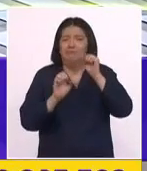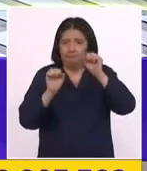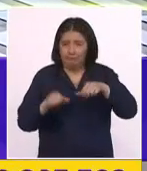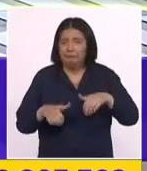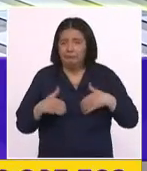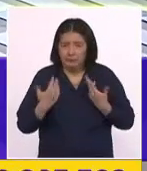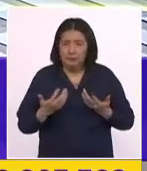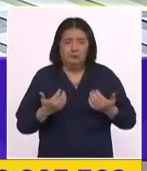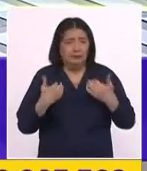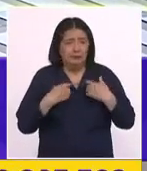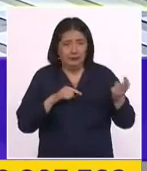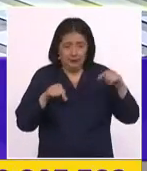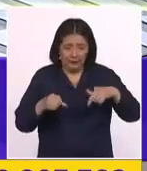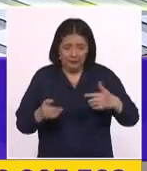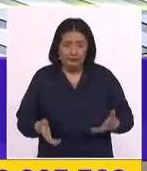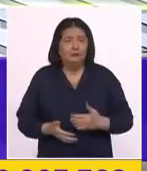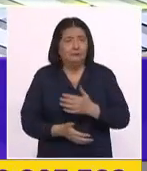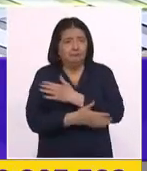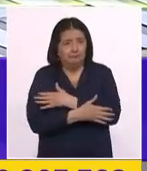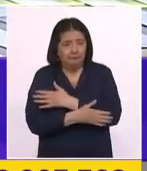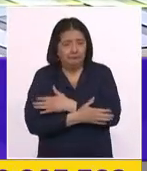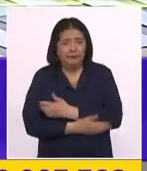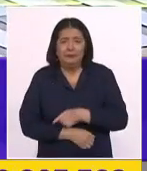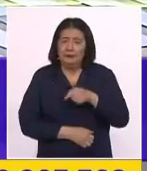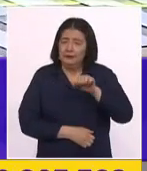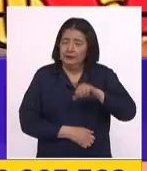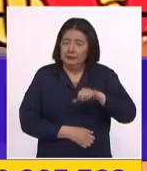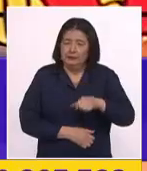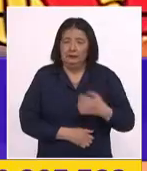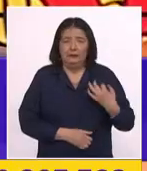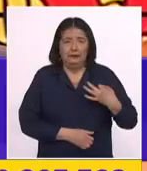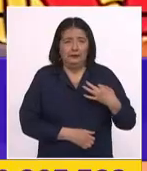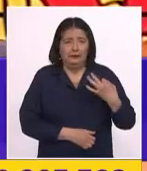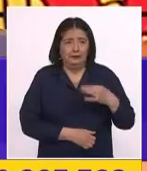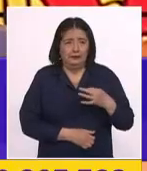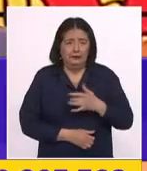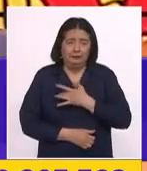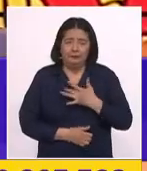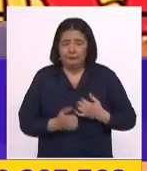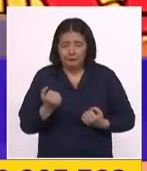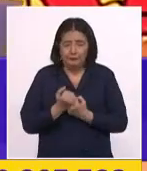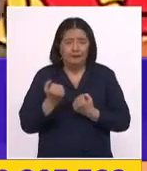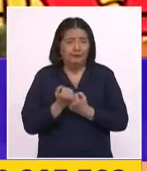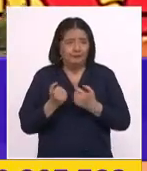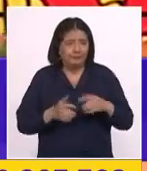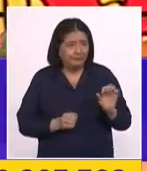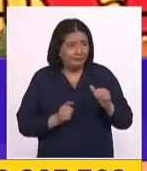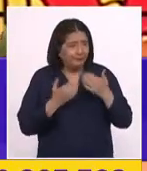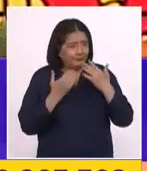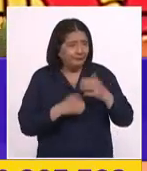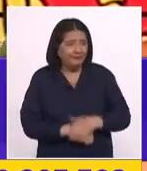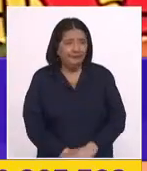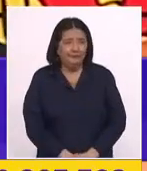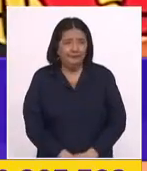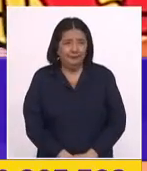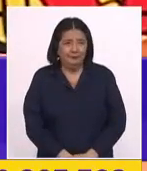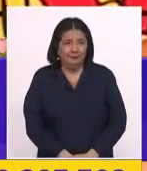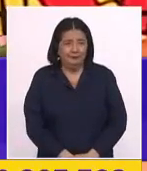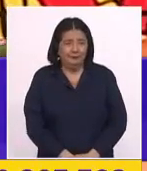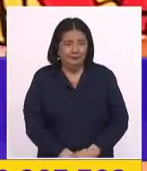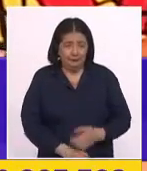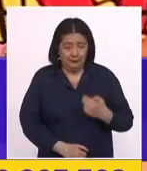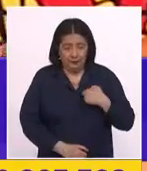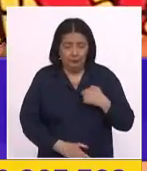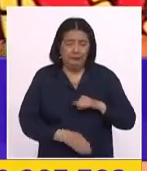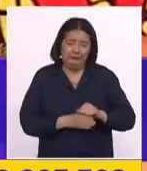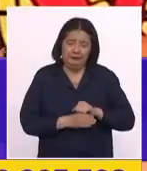podamos tenerte por aquí, felicitarte y que sientas en nuestro apoyo que siempre estará sin duda, ¿no? Muchas gracias. Sí, vamos a... Bueno,